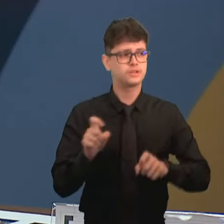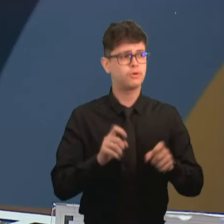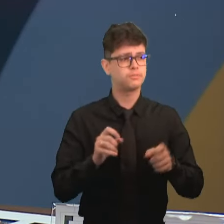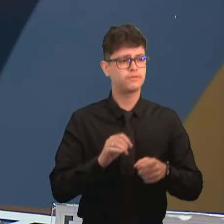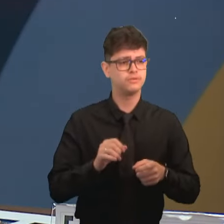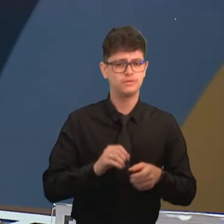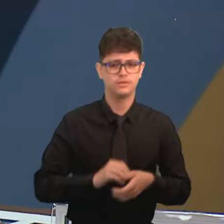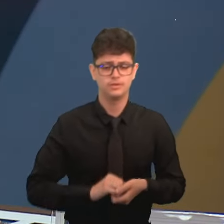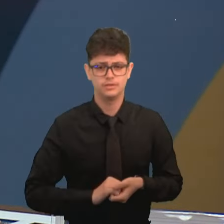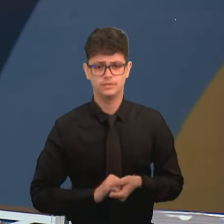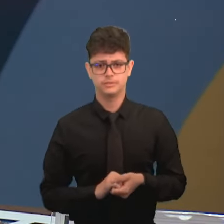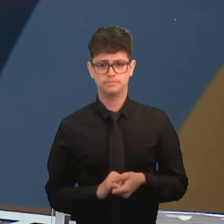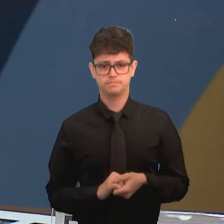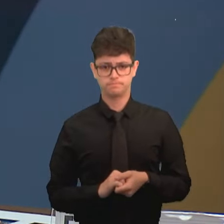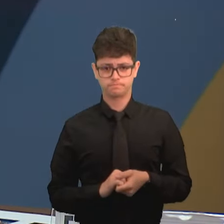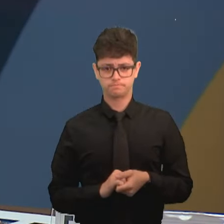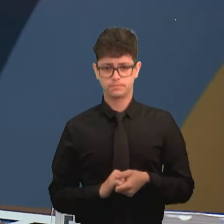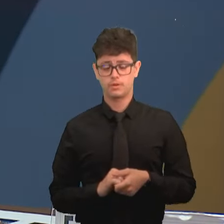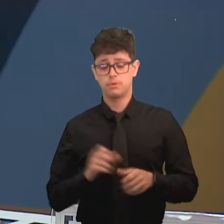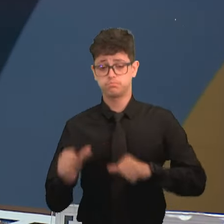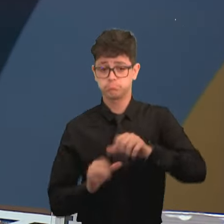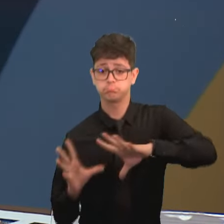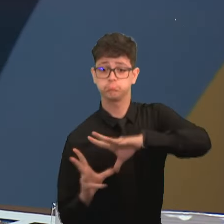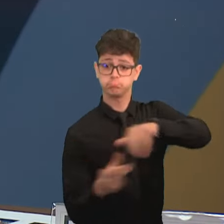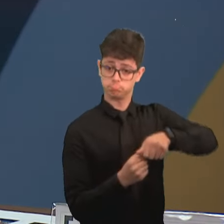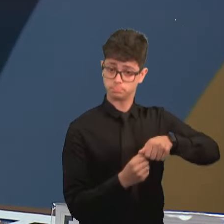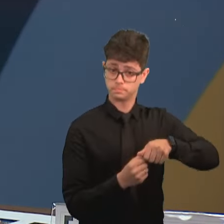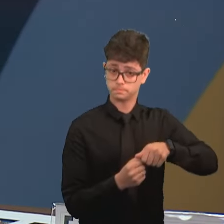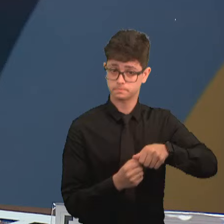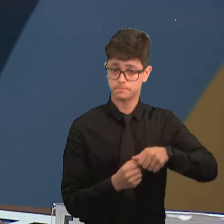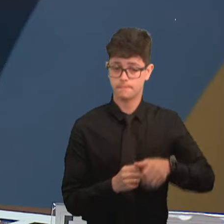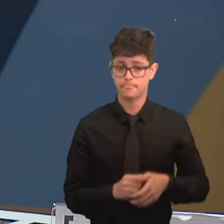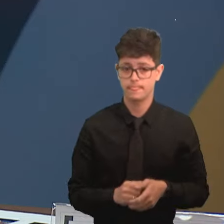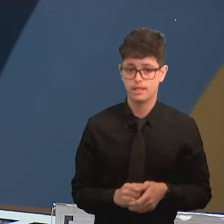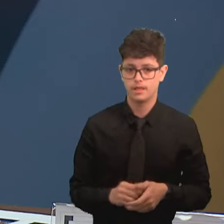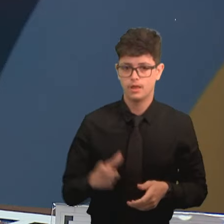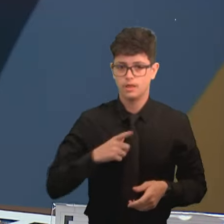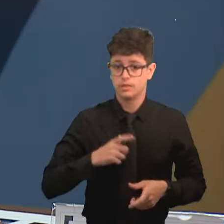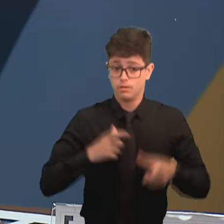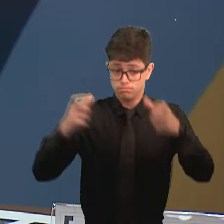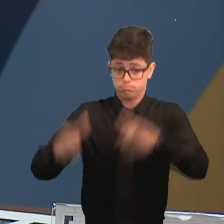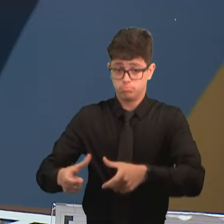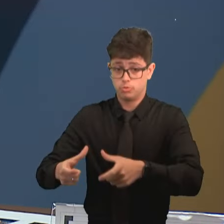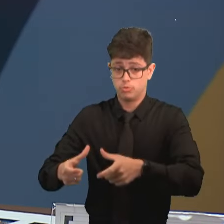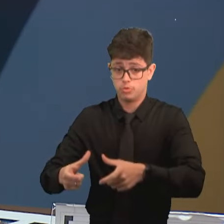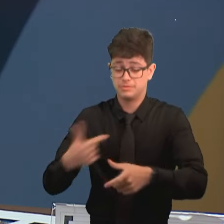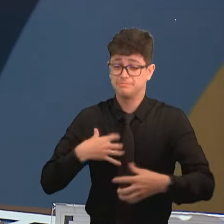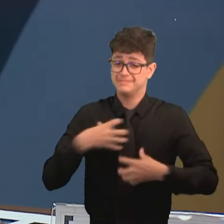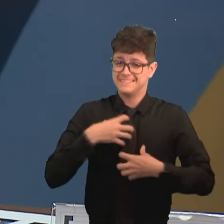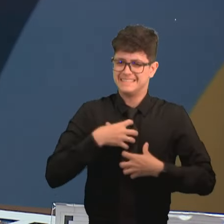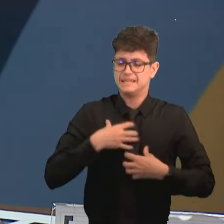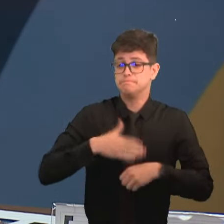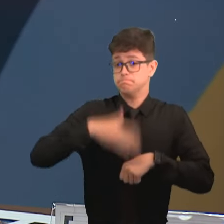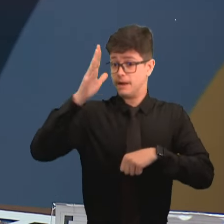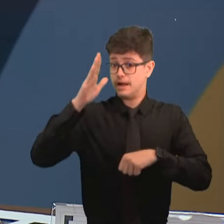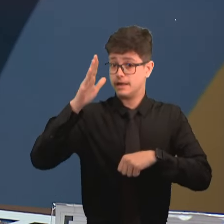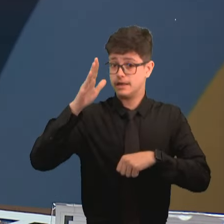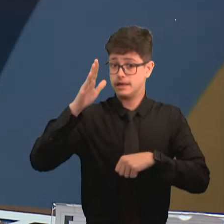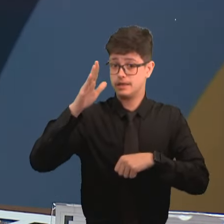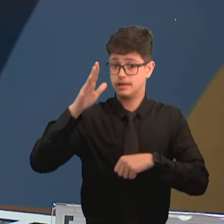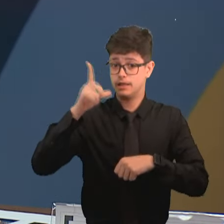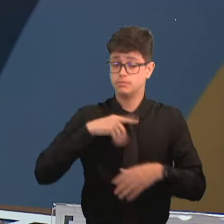podemos modelar o aprender en el mundo. Y yo creo que una de las áreas donde lo más lo sentimos